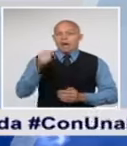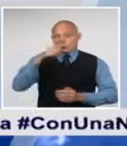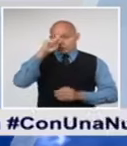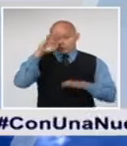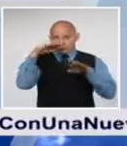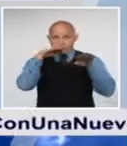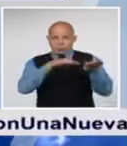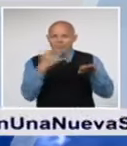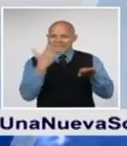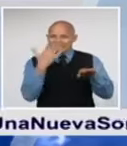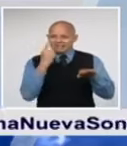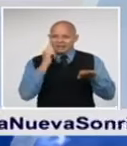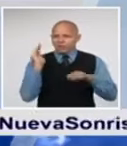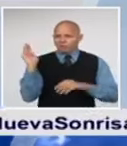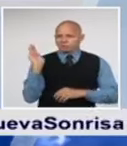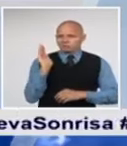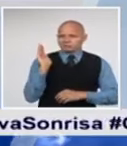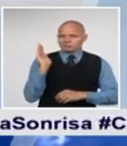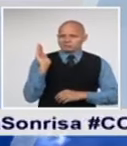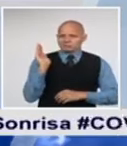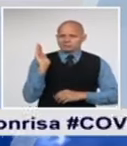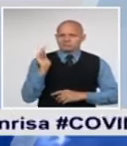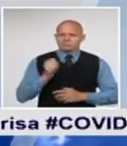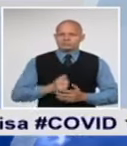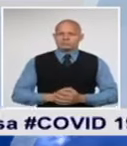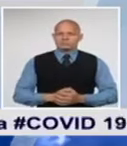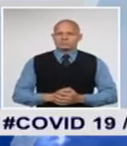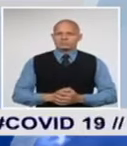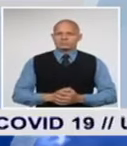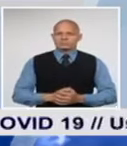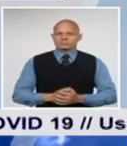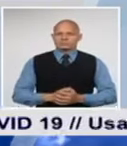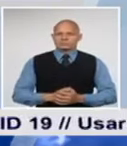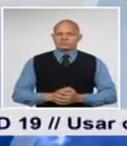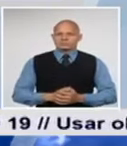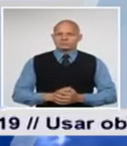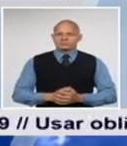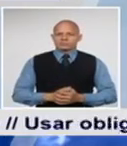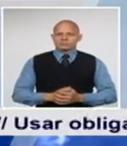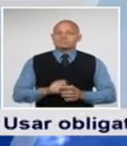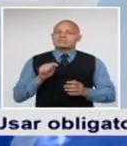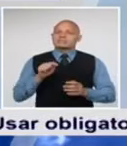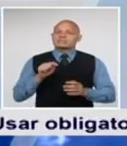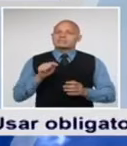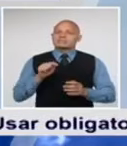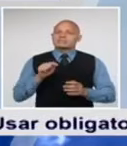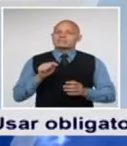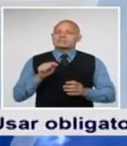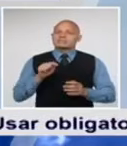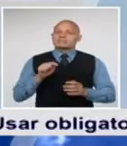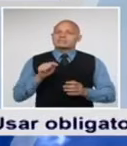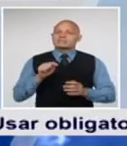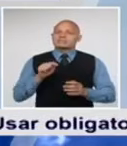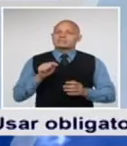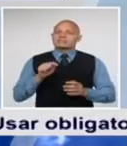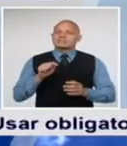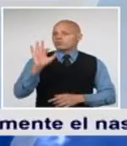hasta el día de hoy el 5,1%, mantiene activo el 5,1%, estamos hablando de